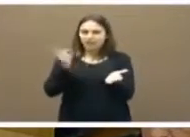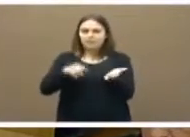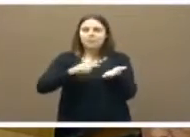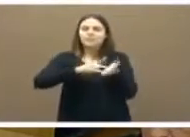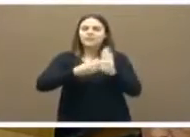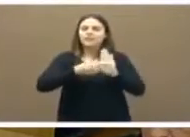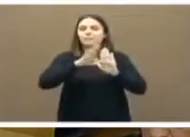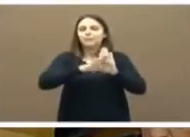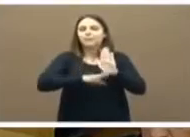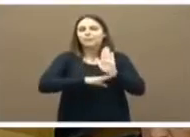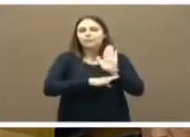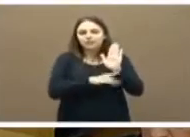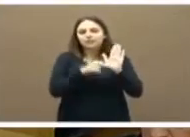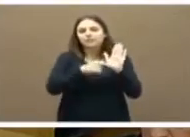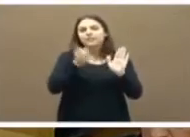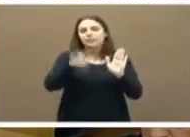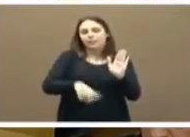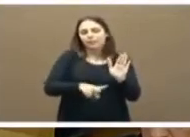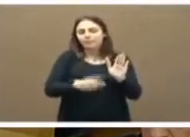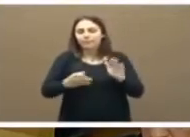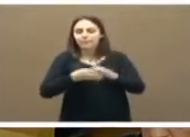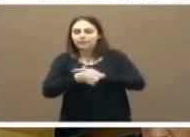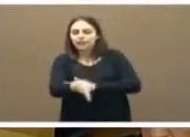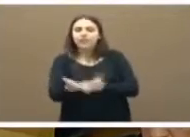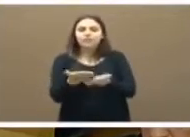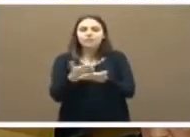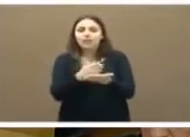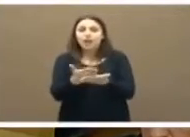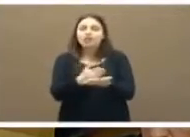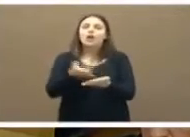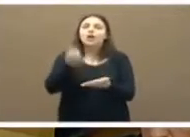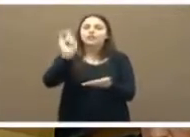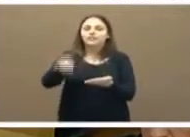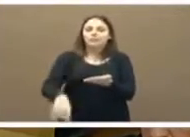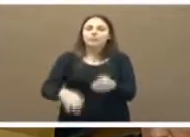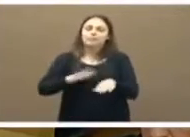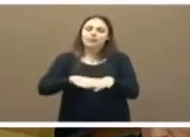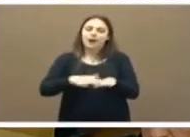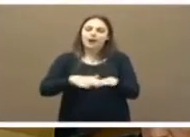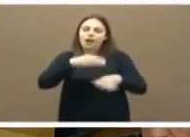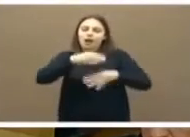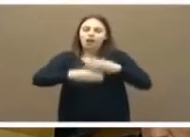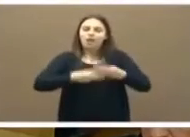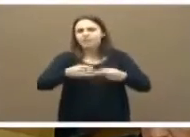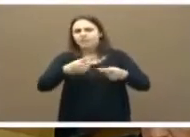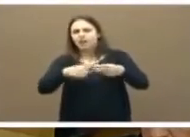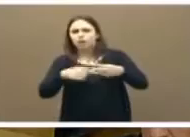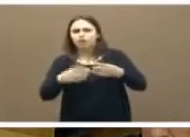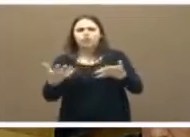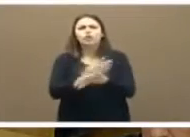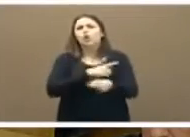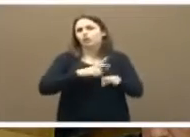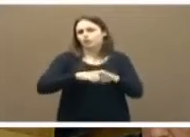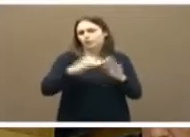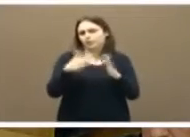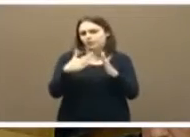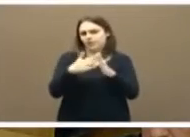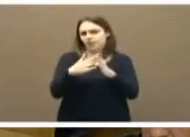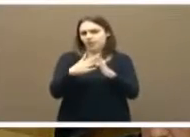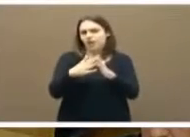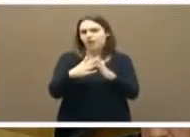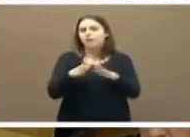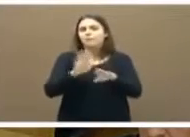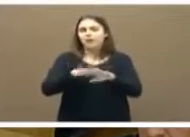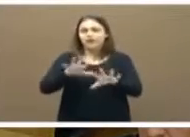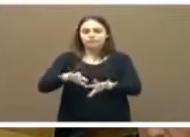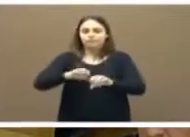medidas de intermediación, de regulación de derechos reales de tanteo y retracto sobre todo tipo de vivienda protegida, sobre